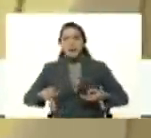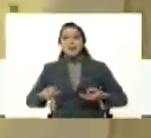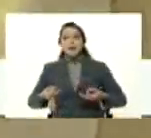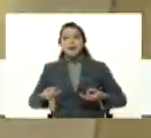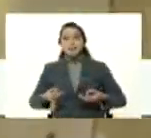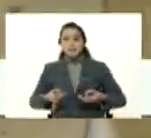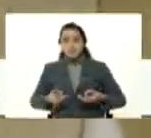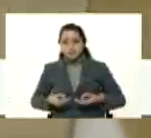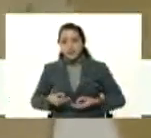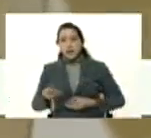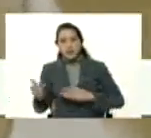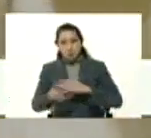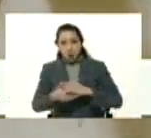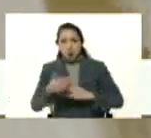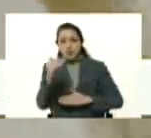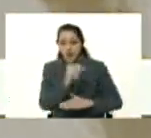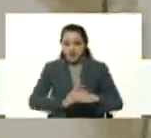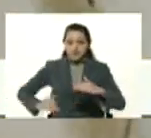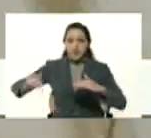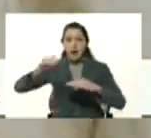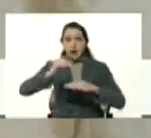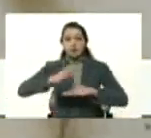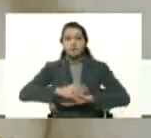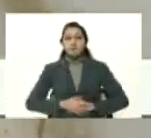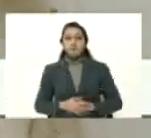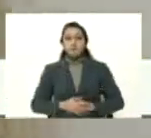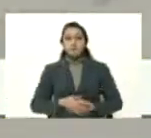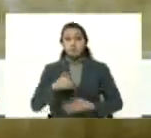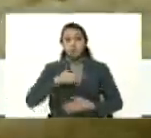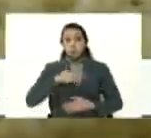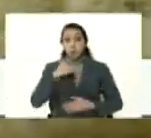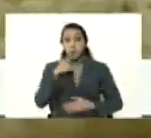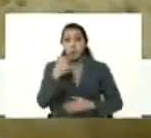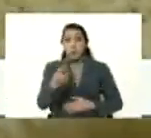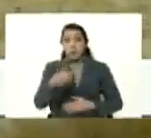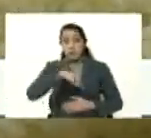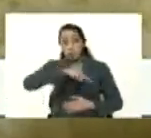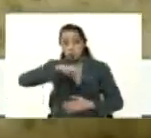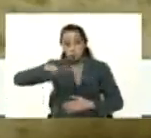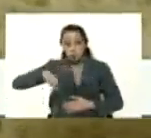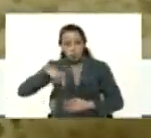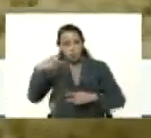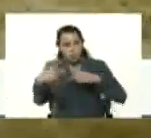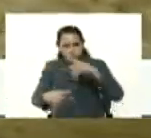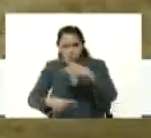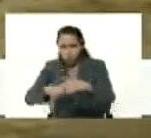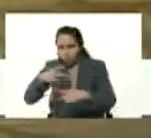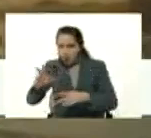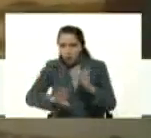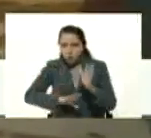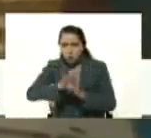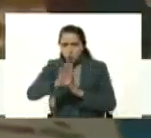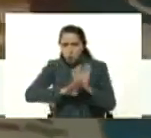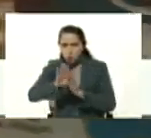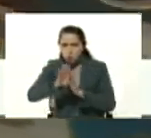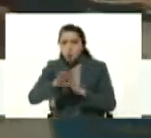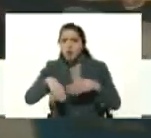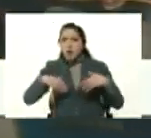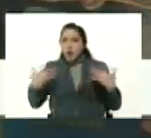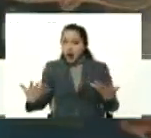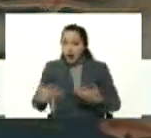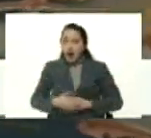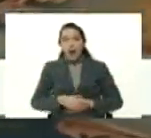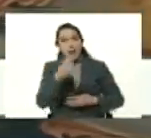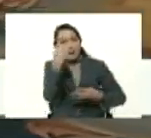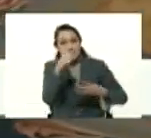con alta tecnología. Presidente, le digo que nuestro proceso productivo tiene una recepción de materia